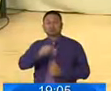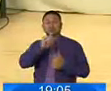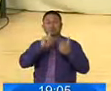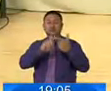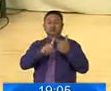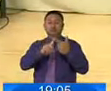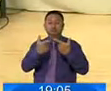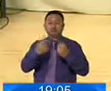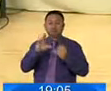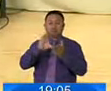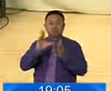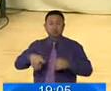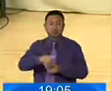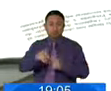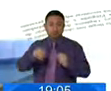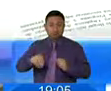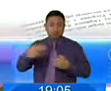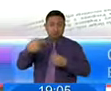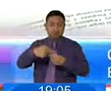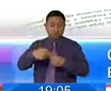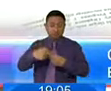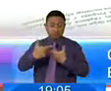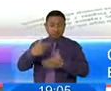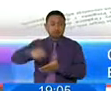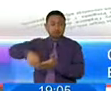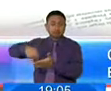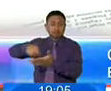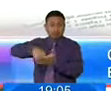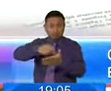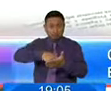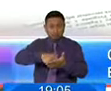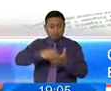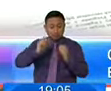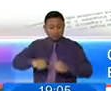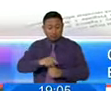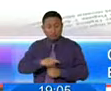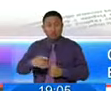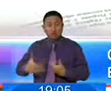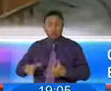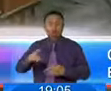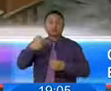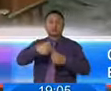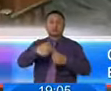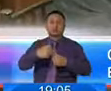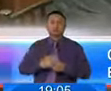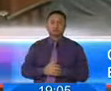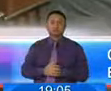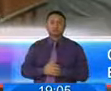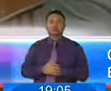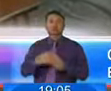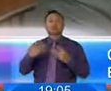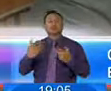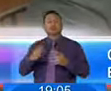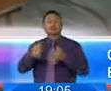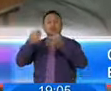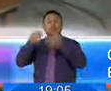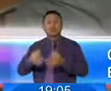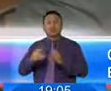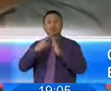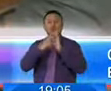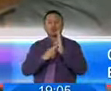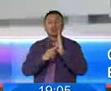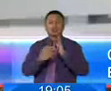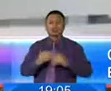que ciudadanos que deseen participar recojan un porcentaje de firmas del padrón que permita su postulación, además de que deberán cumplir